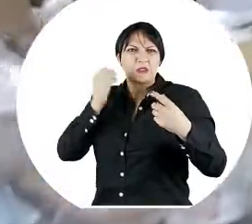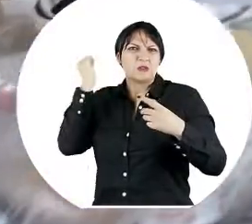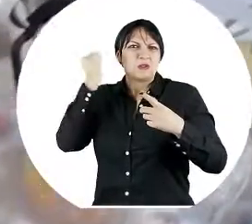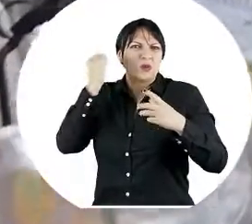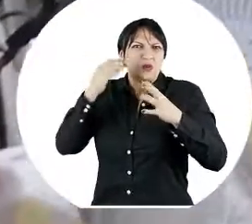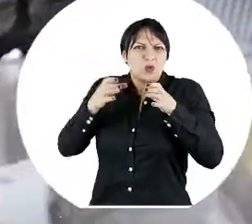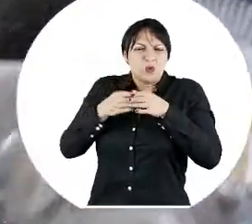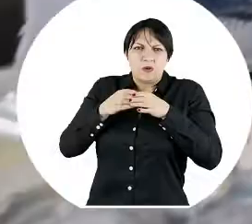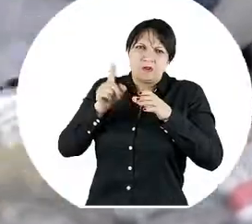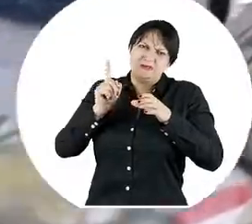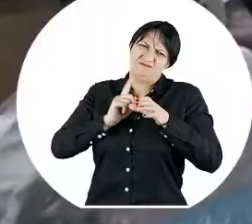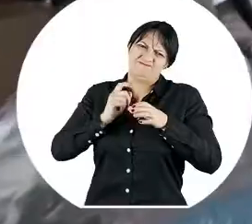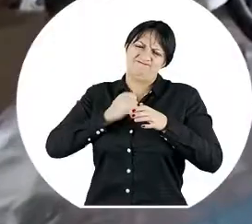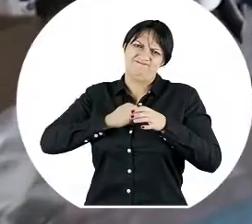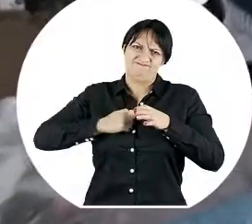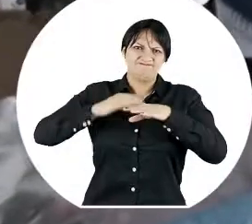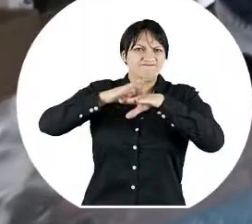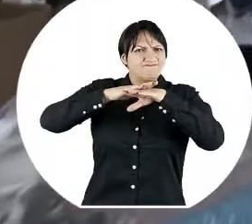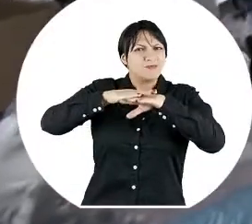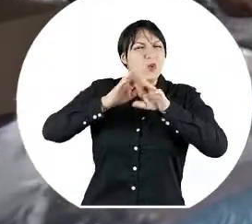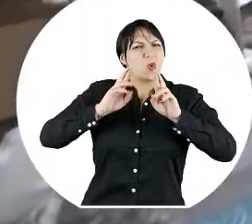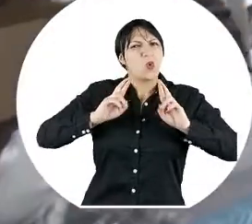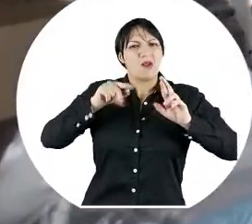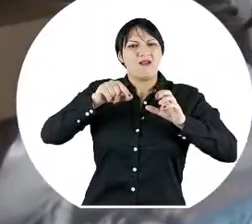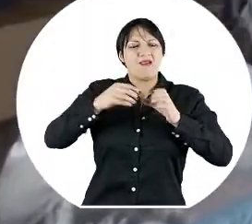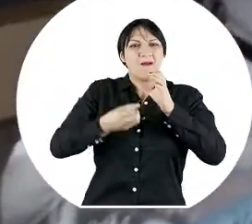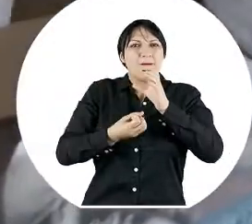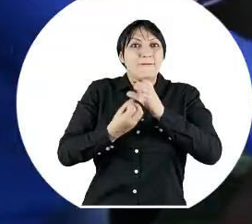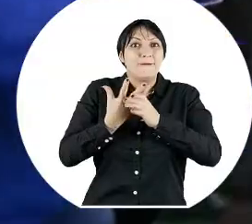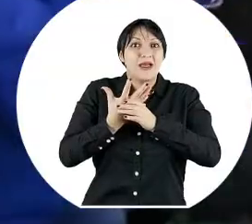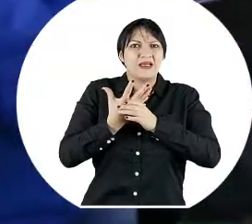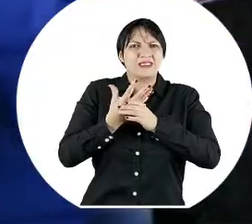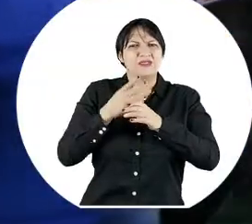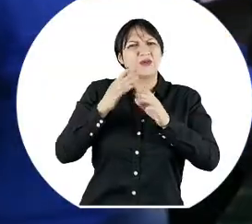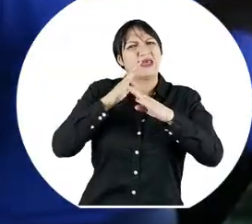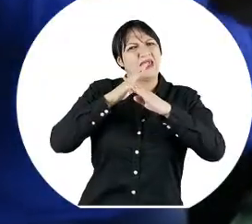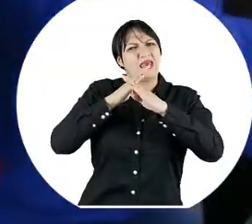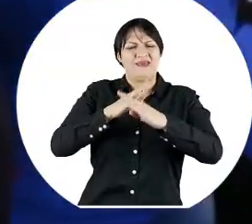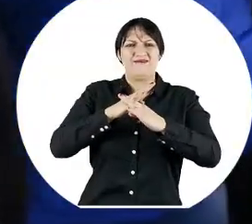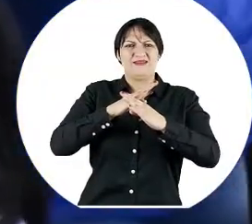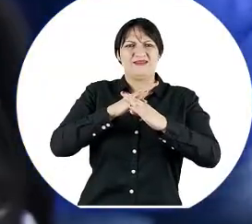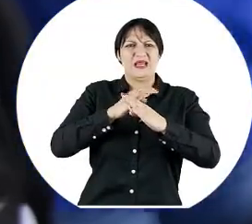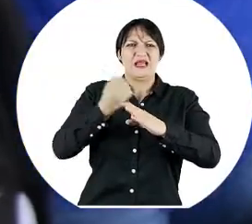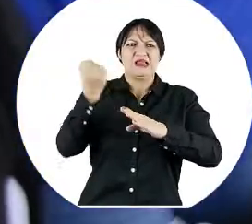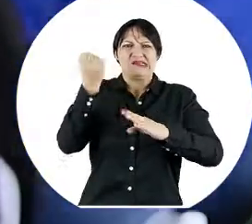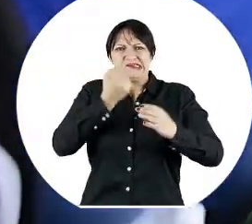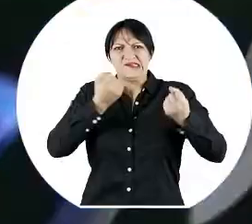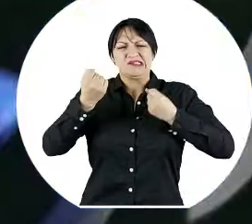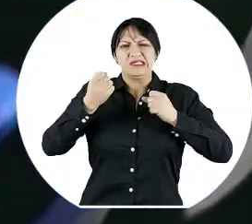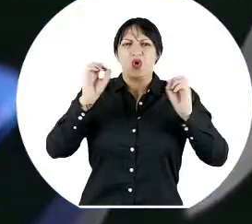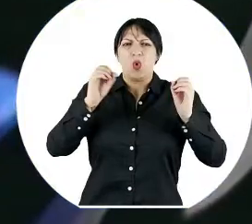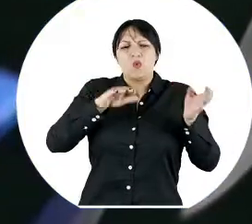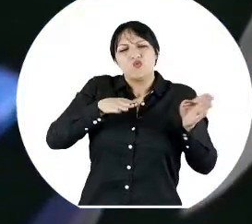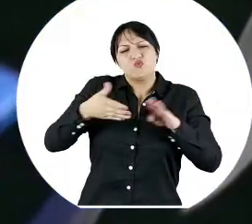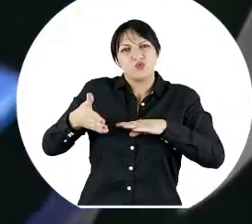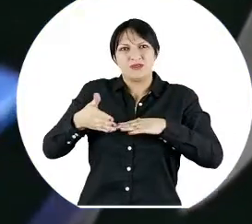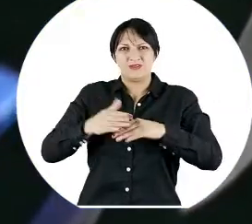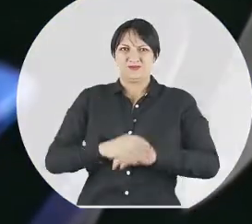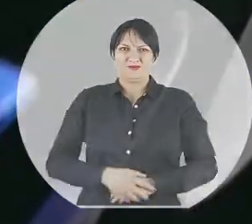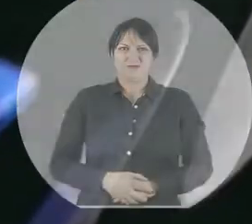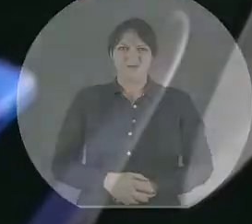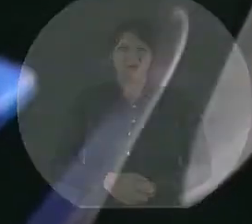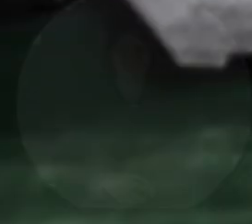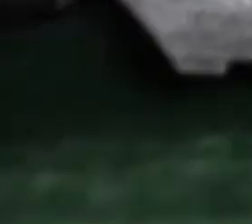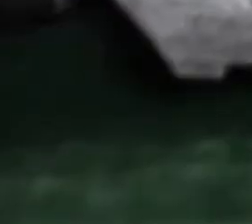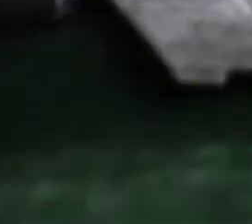y evitar los inconvenientes para que así en nuestra ciudad no tengamos más lesionados y muertos, que ese es el objetivo, la